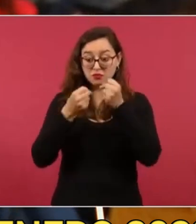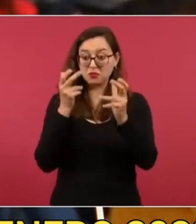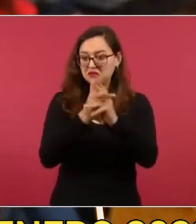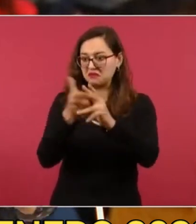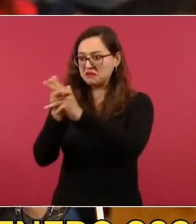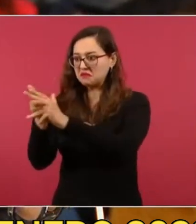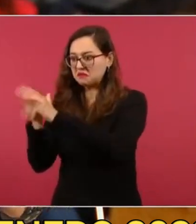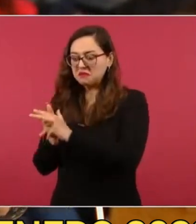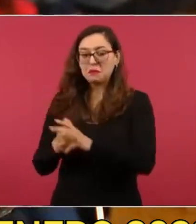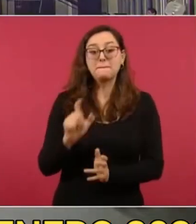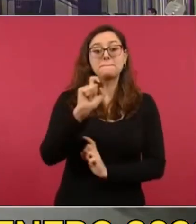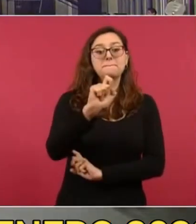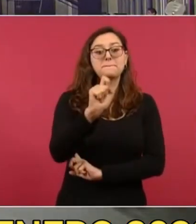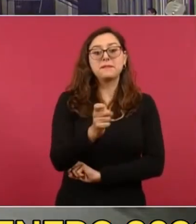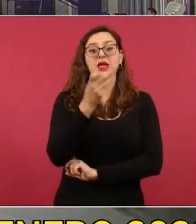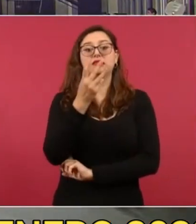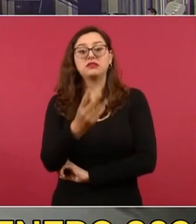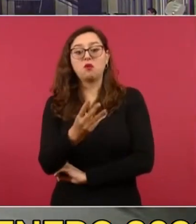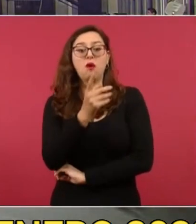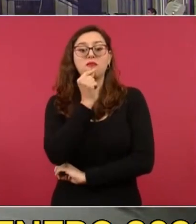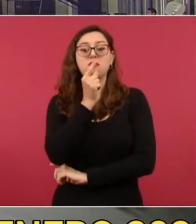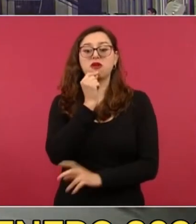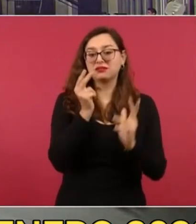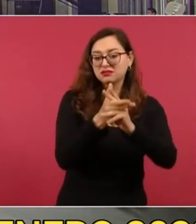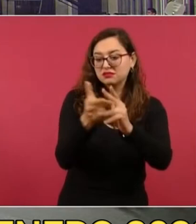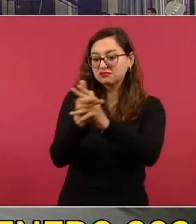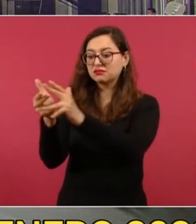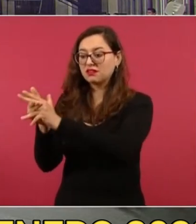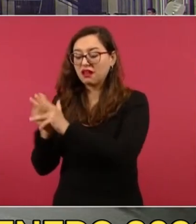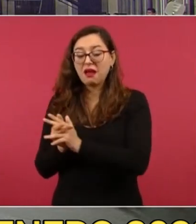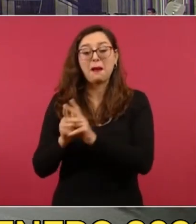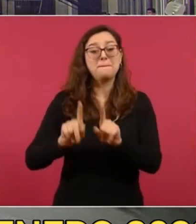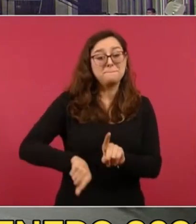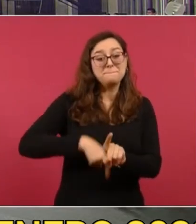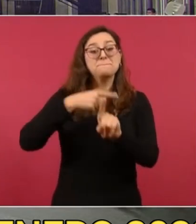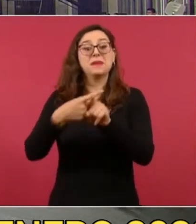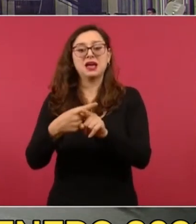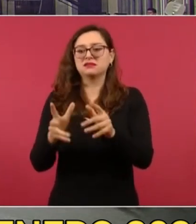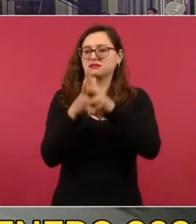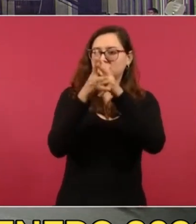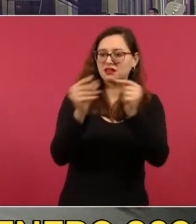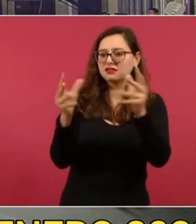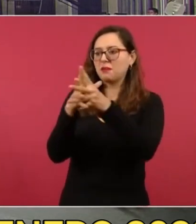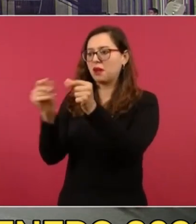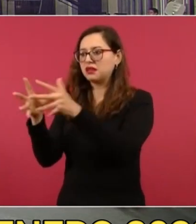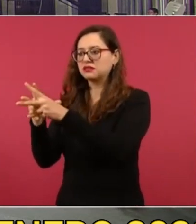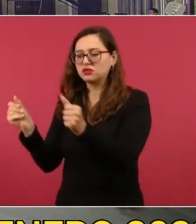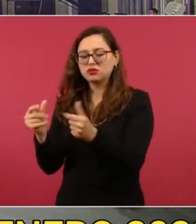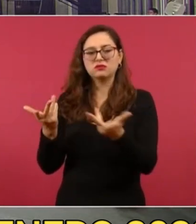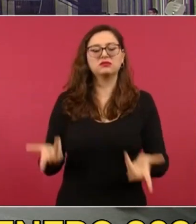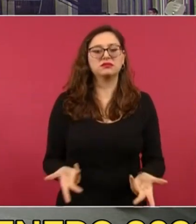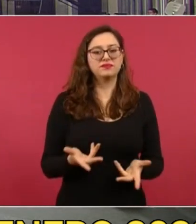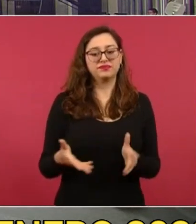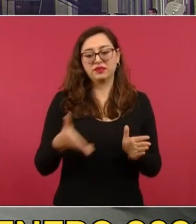policías, y a esto súmele las desapariciones y también las múltiples ejecuciones. Tan solo en el lapso